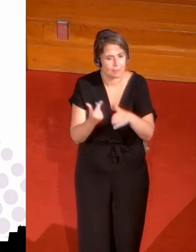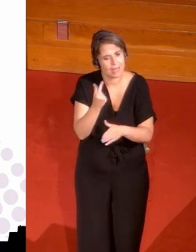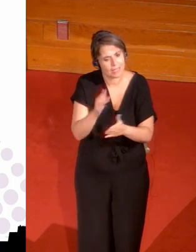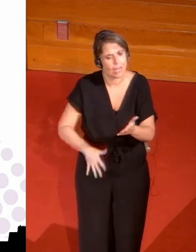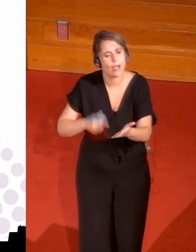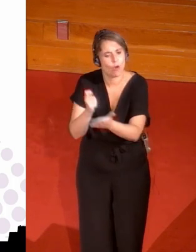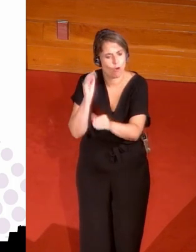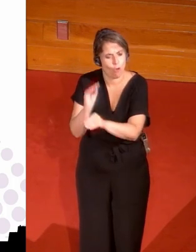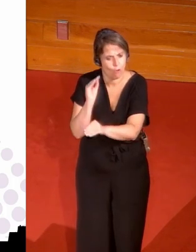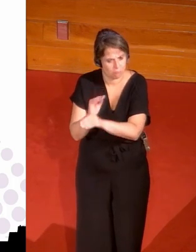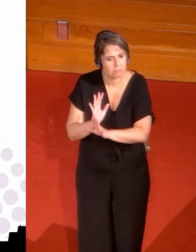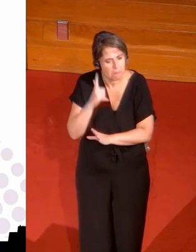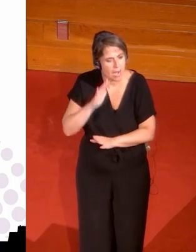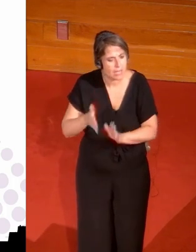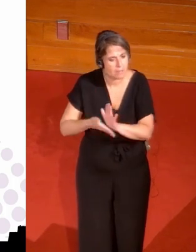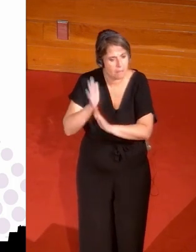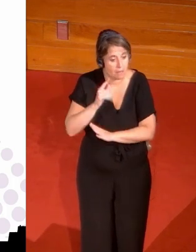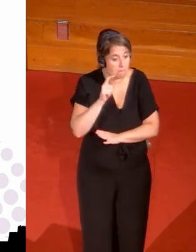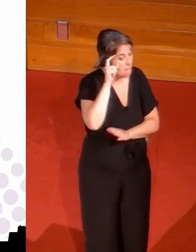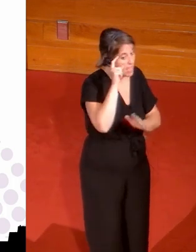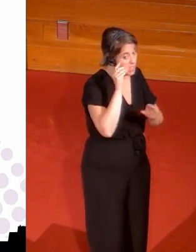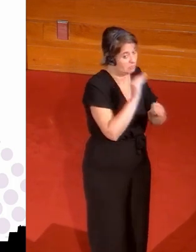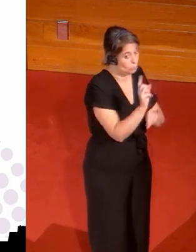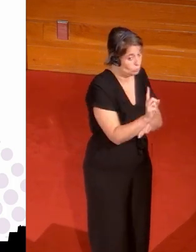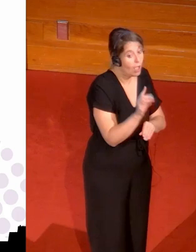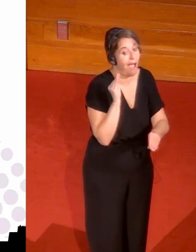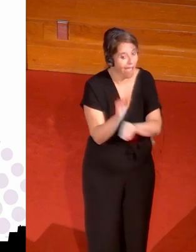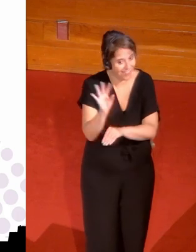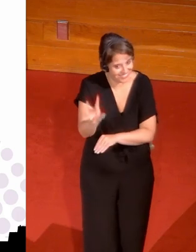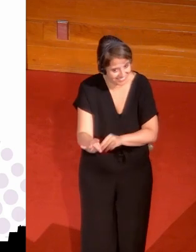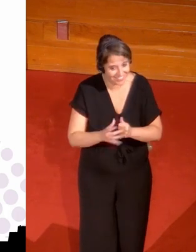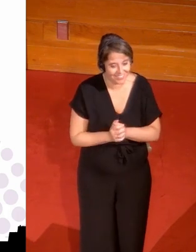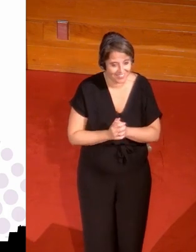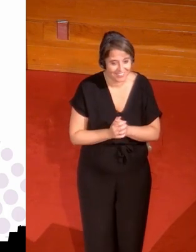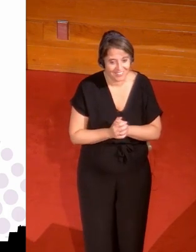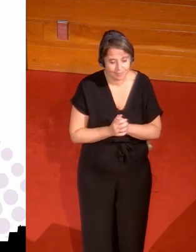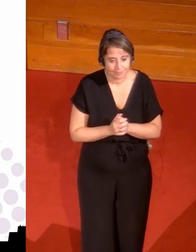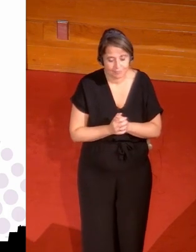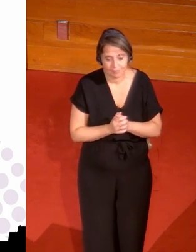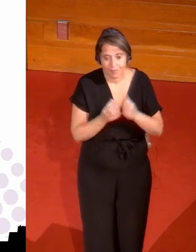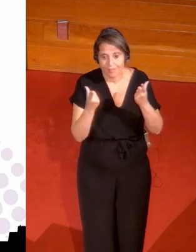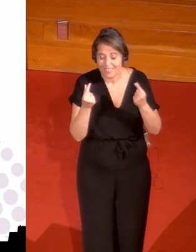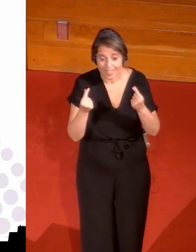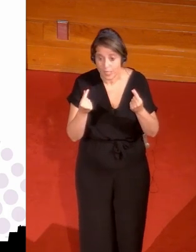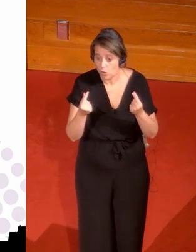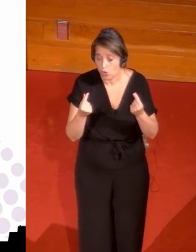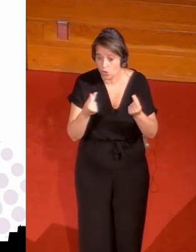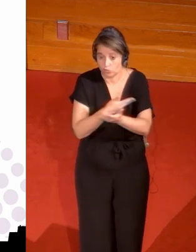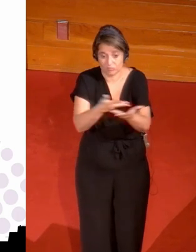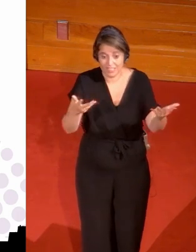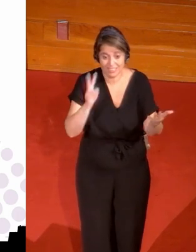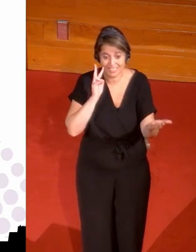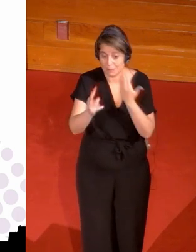ellos pongan dinero que no ponían con biden Entonces ya te digo es que el el el dinero está en todas partes en Estados Unidos y es